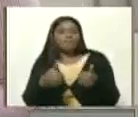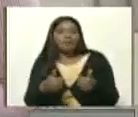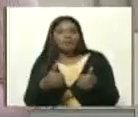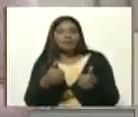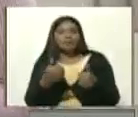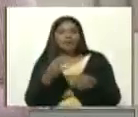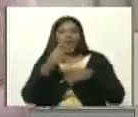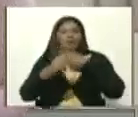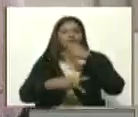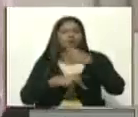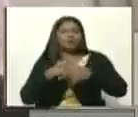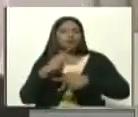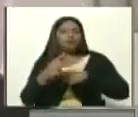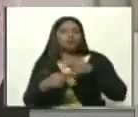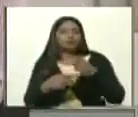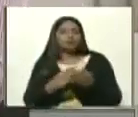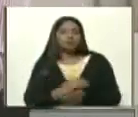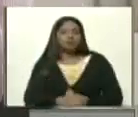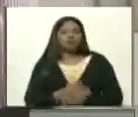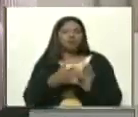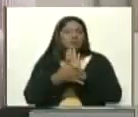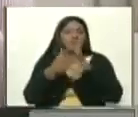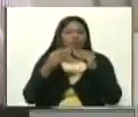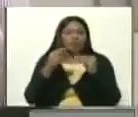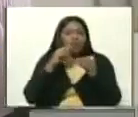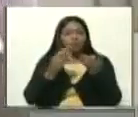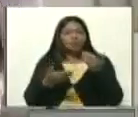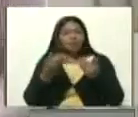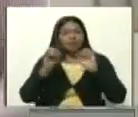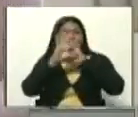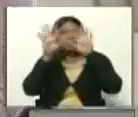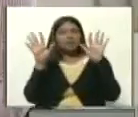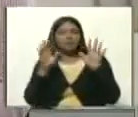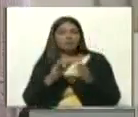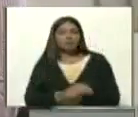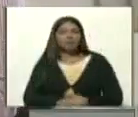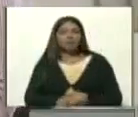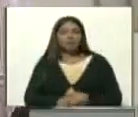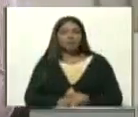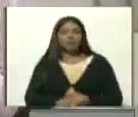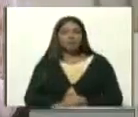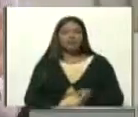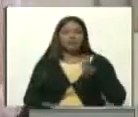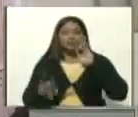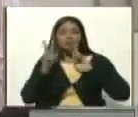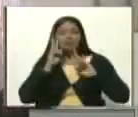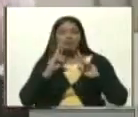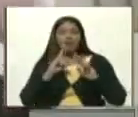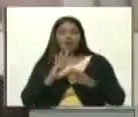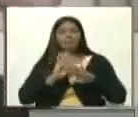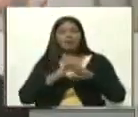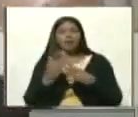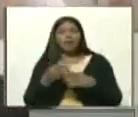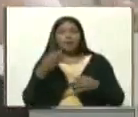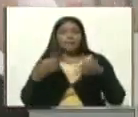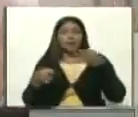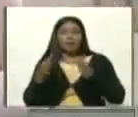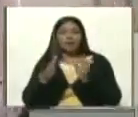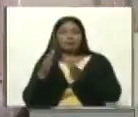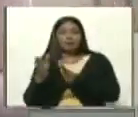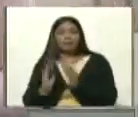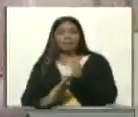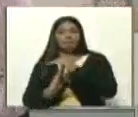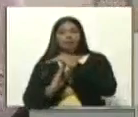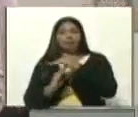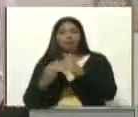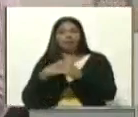el proceso, pero sobre todo es importante aclarar que es de inmunidad, porque el proceso penal está paralizado